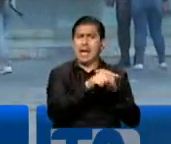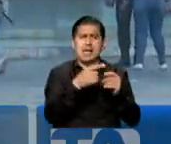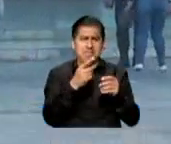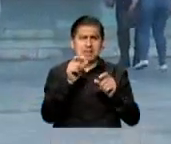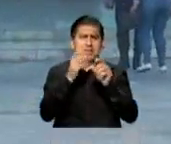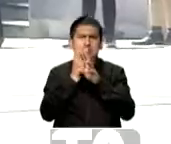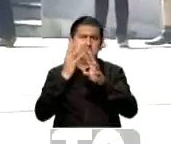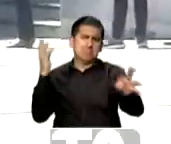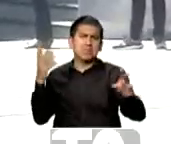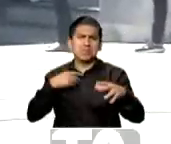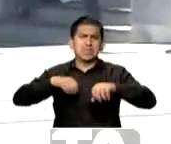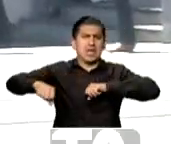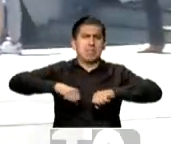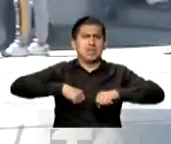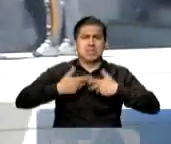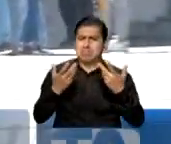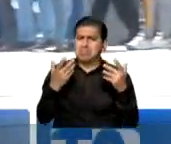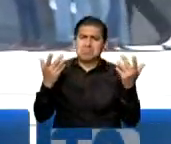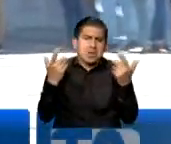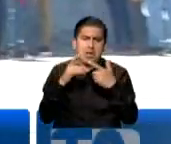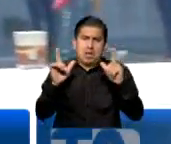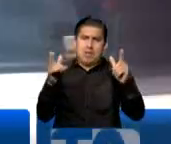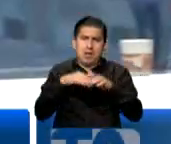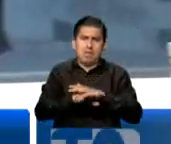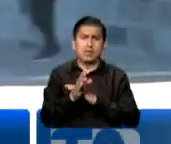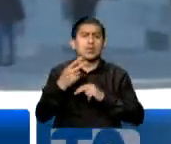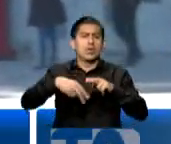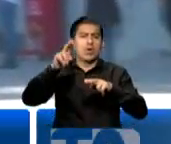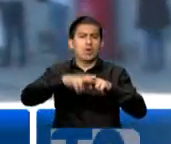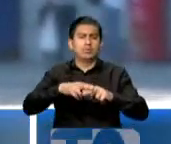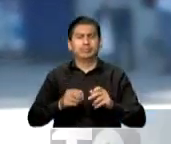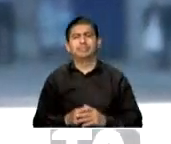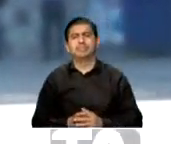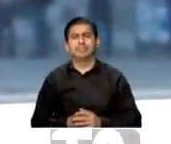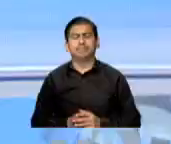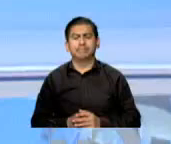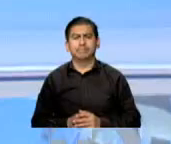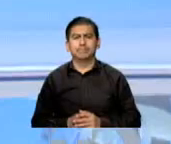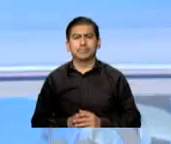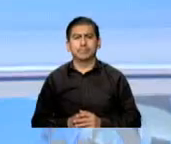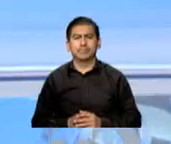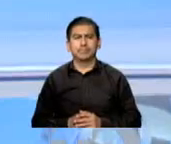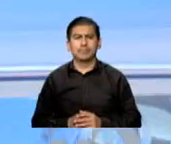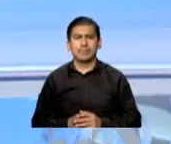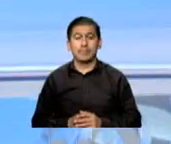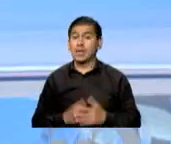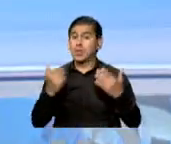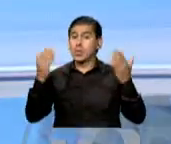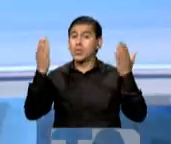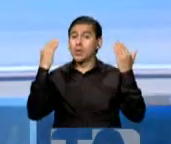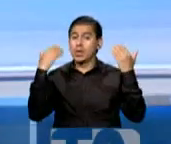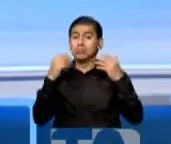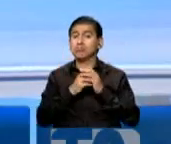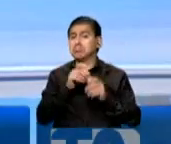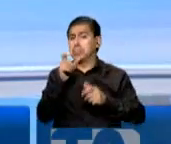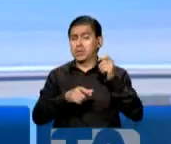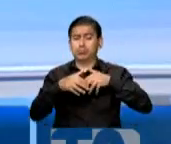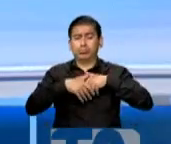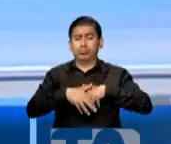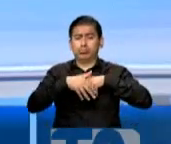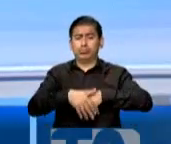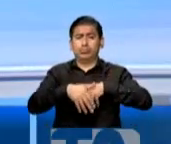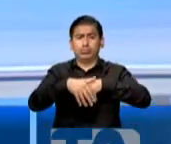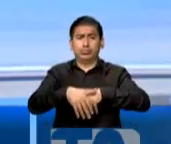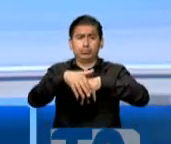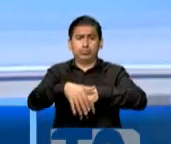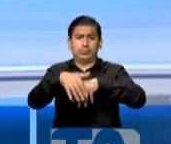que acudieron a realizar sus trámites. En Quito, Andrea Samaniego, 24 horas. En Guayaquil también se realizó la movilización convocada